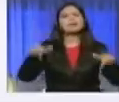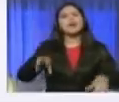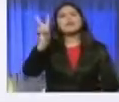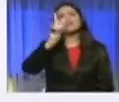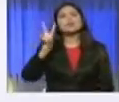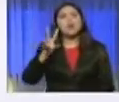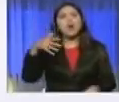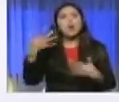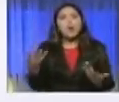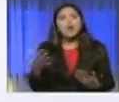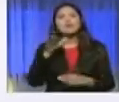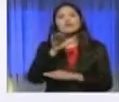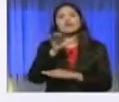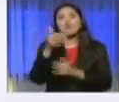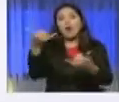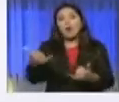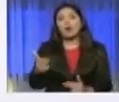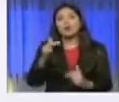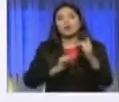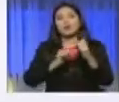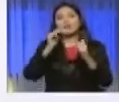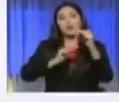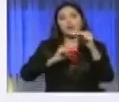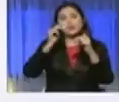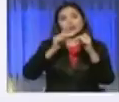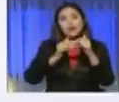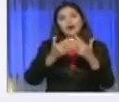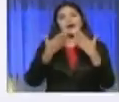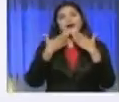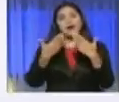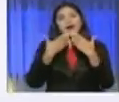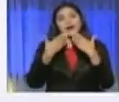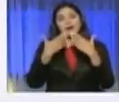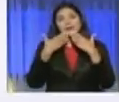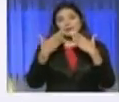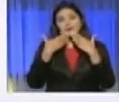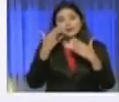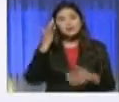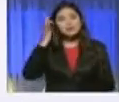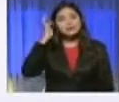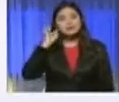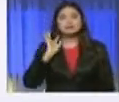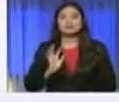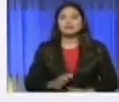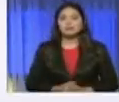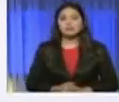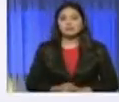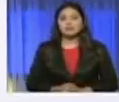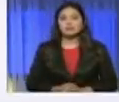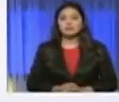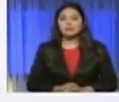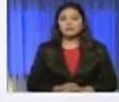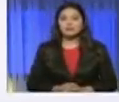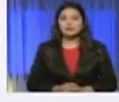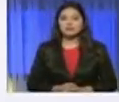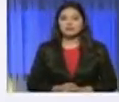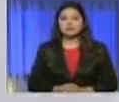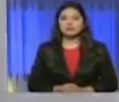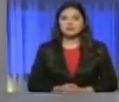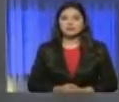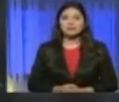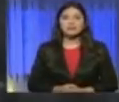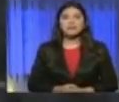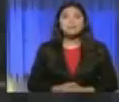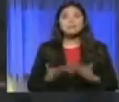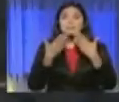futuro que lo estamos construyendo. Así que les agradezco que hayan aceptado la invitación. Van a visitar en los próximos días